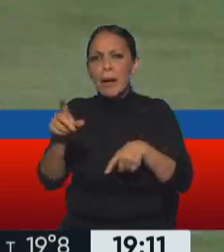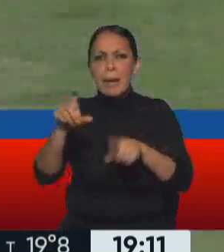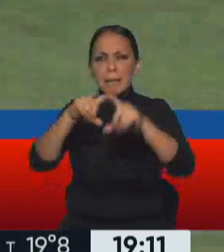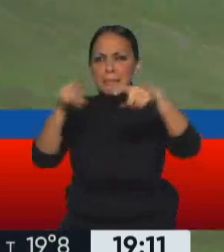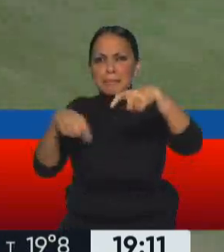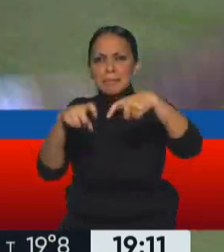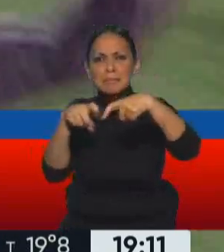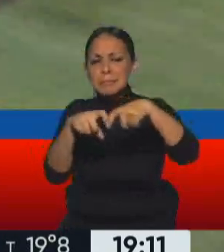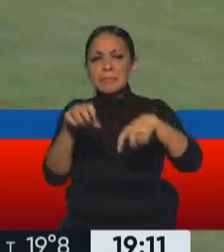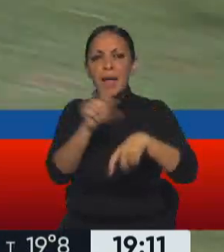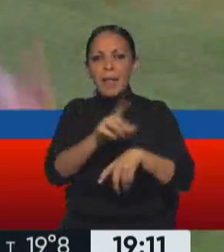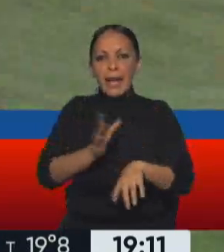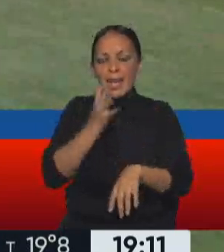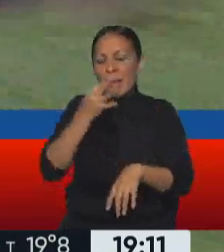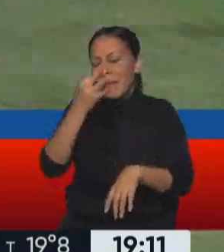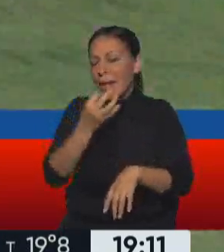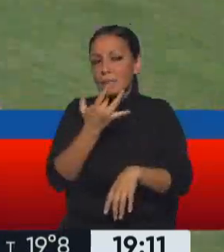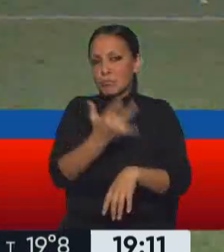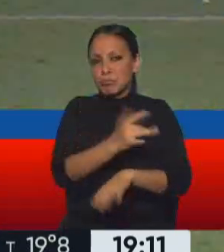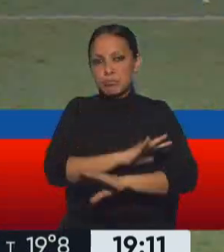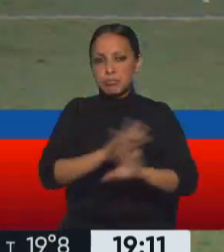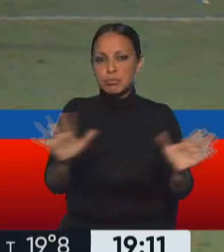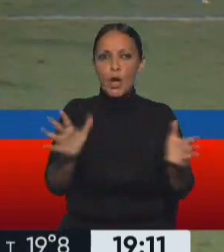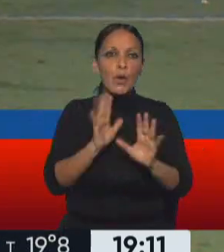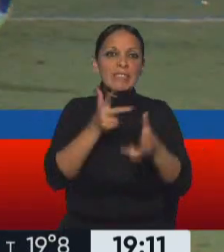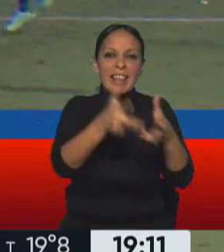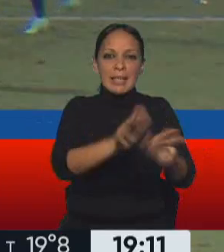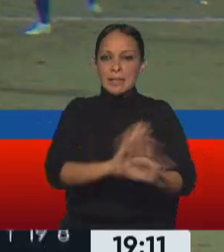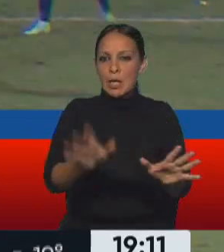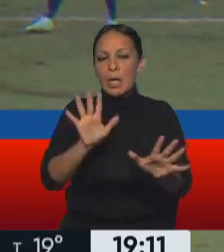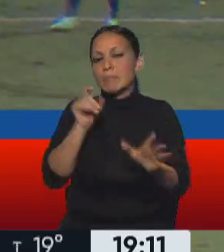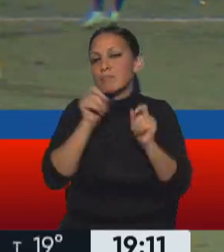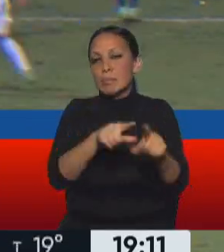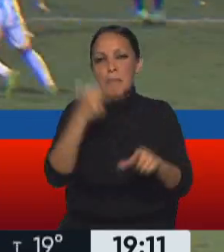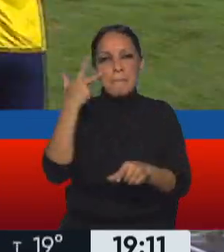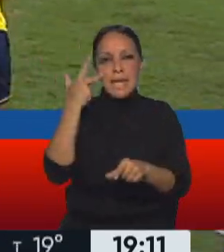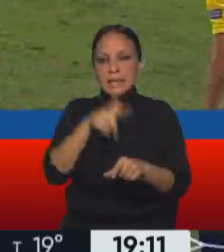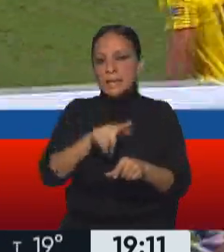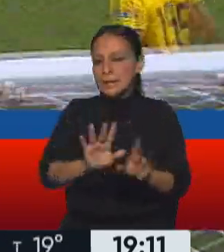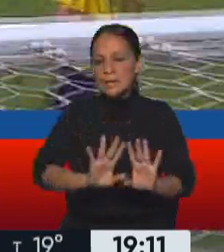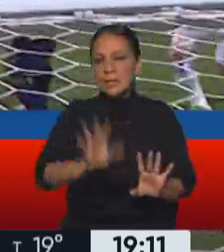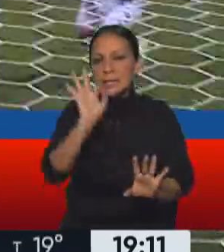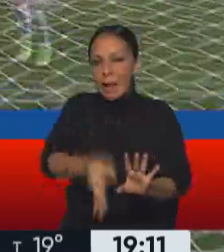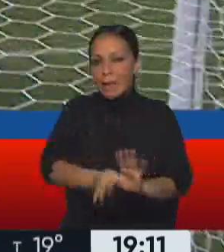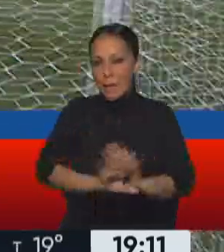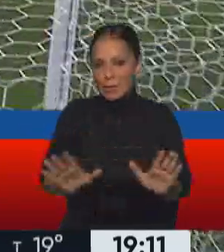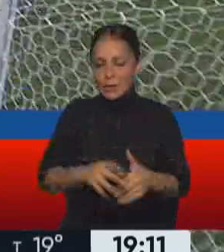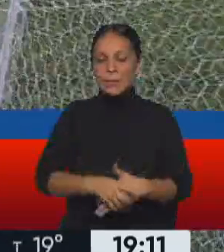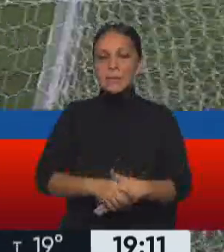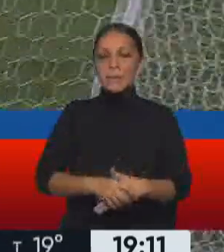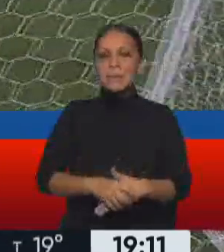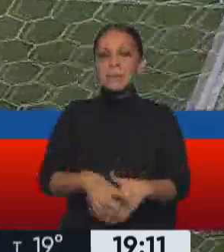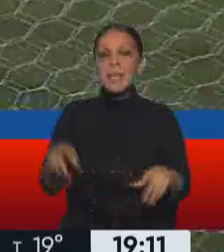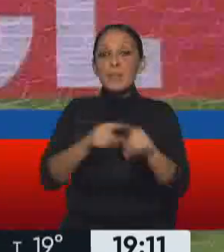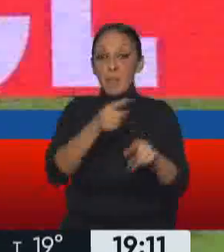no es un chiche realmente no hace falta ya destacarlo simplemente que no tiene acostumbrado mes ya está este tipo de situaciones digo lo que viene